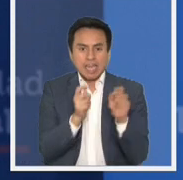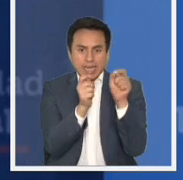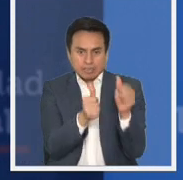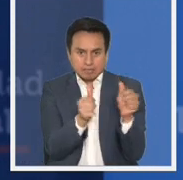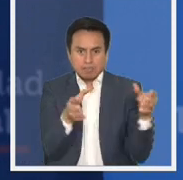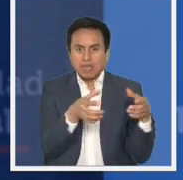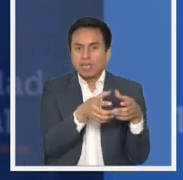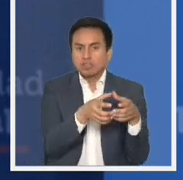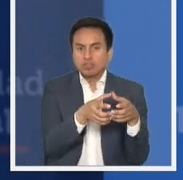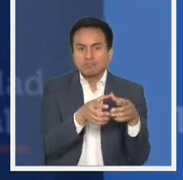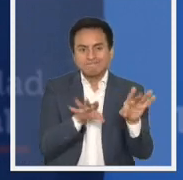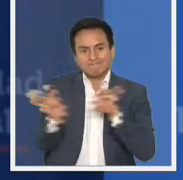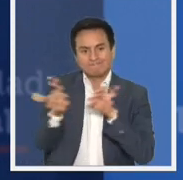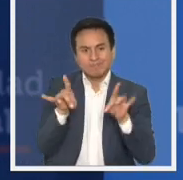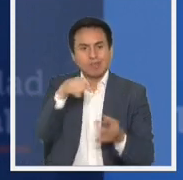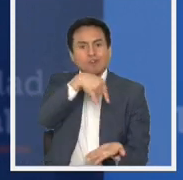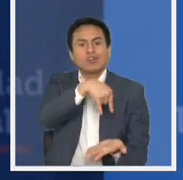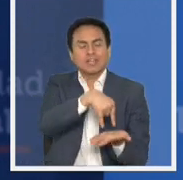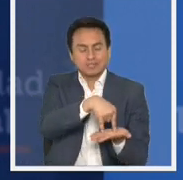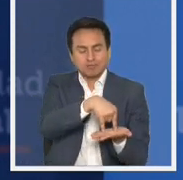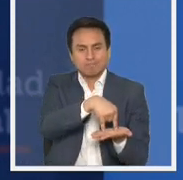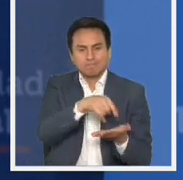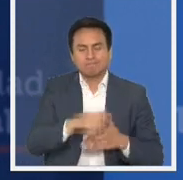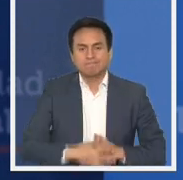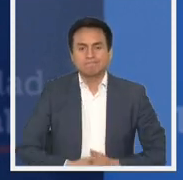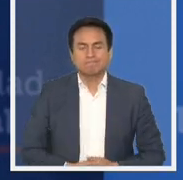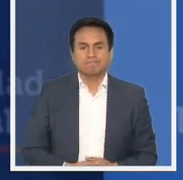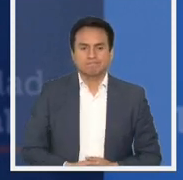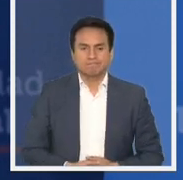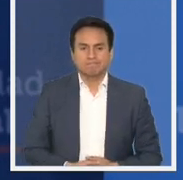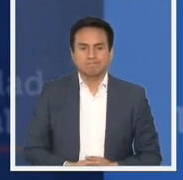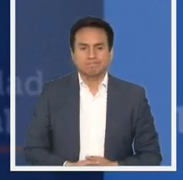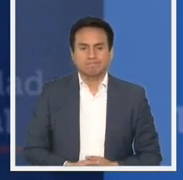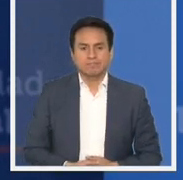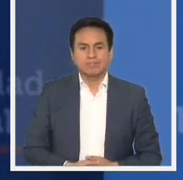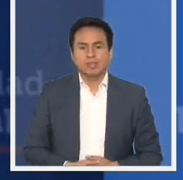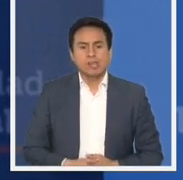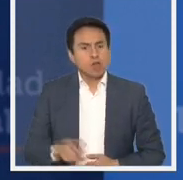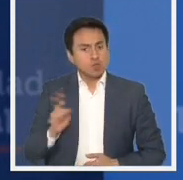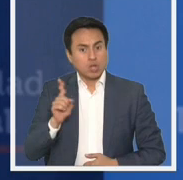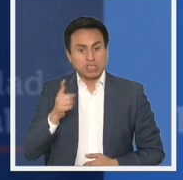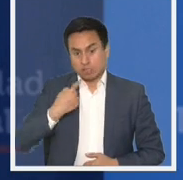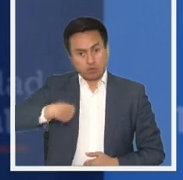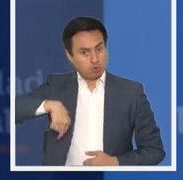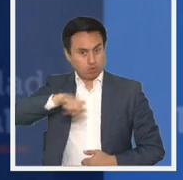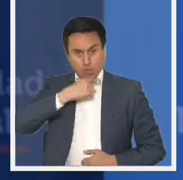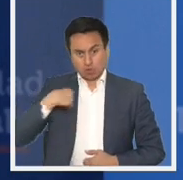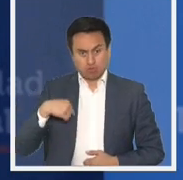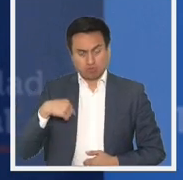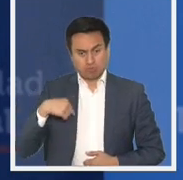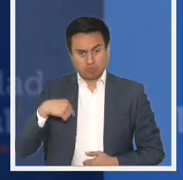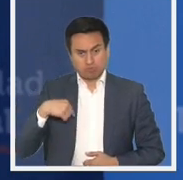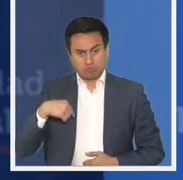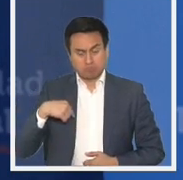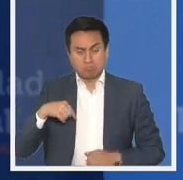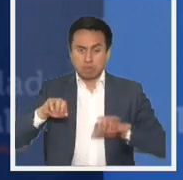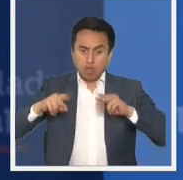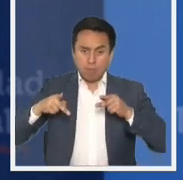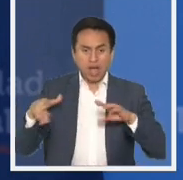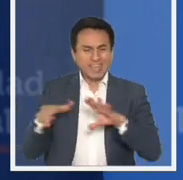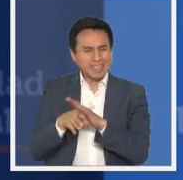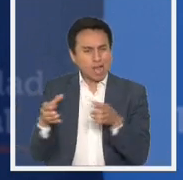expertos designados por el congreso no es lo que a nosotros como